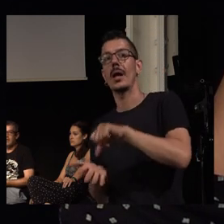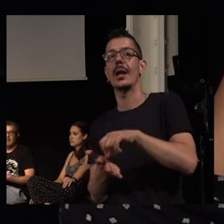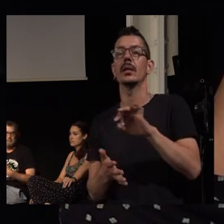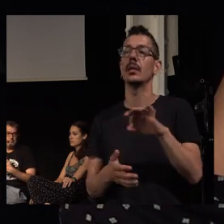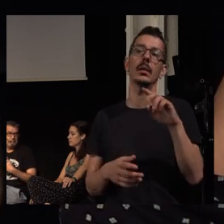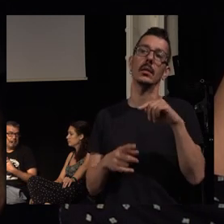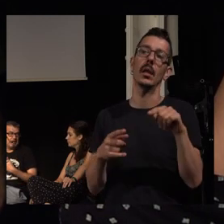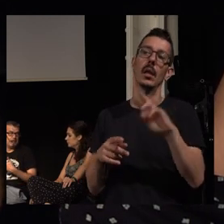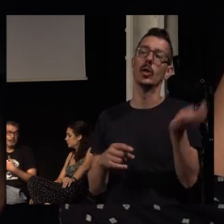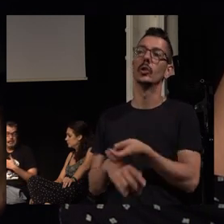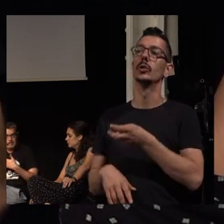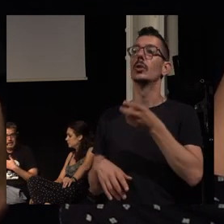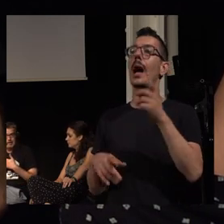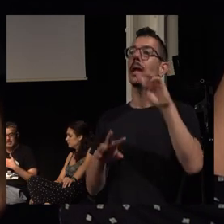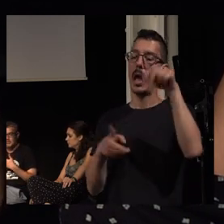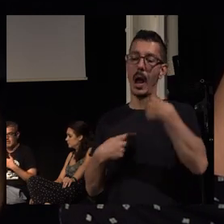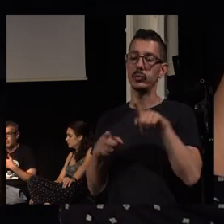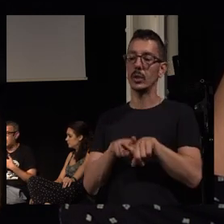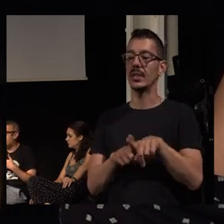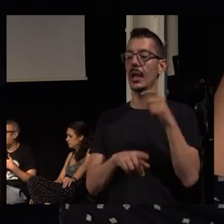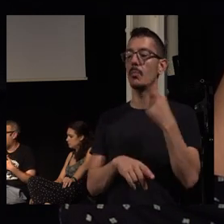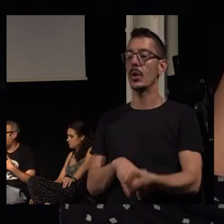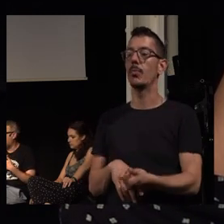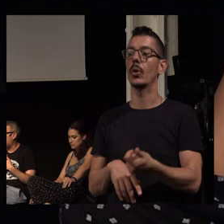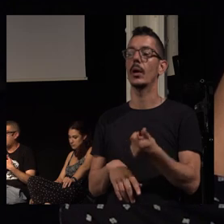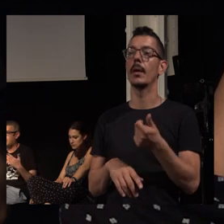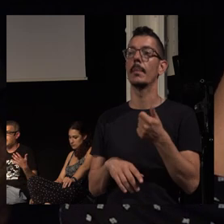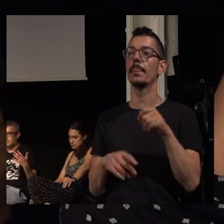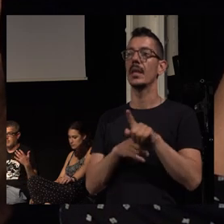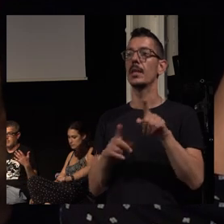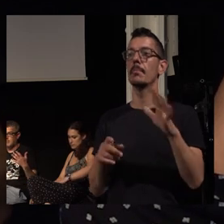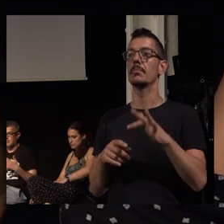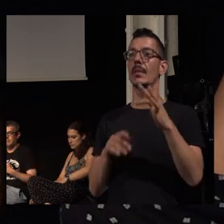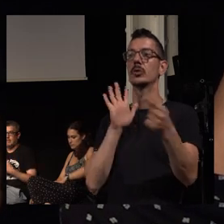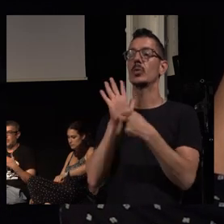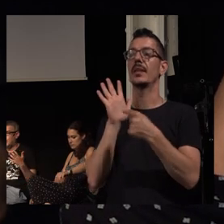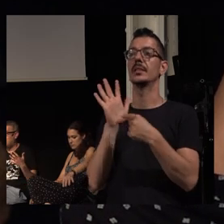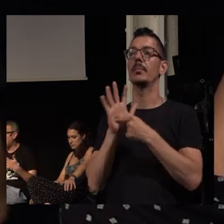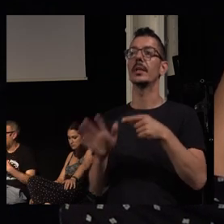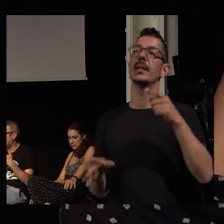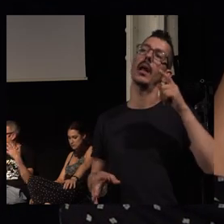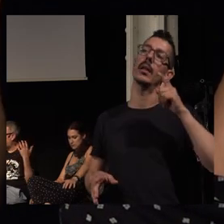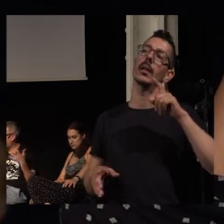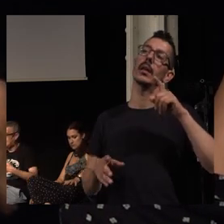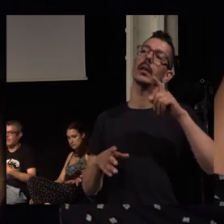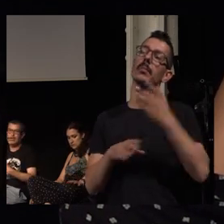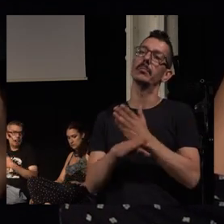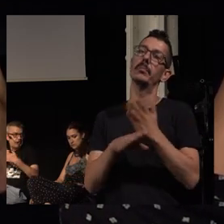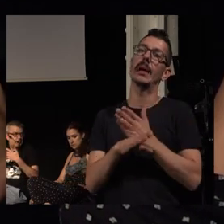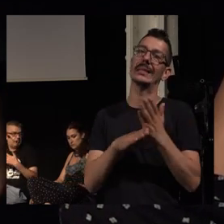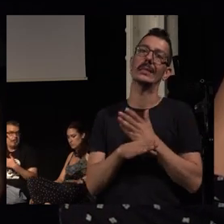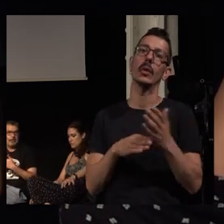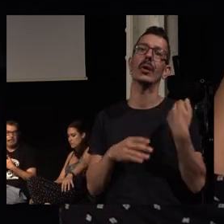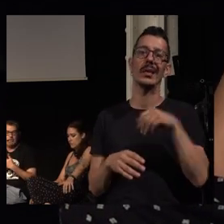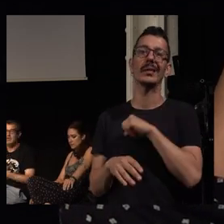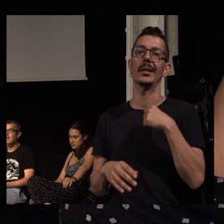muy poca autocrítica y a veces hay como una disciplina del partido que ya tenéis en Barcelona en Comú y en otros partidos, que ya hay como